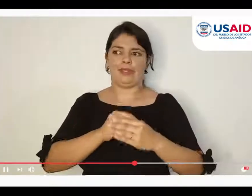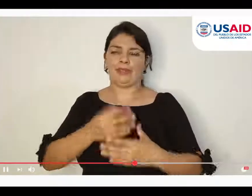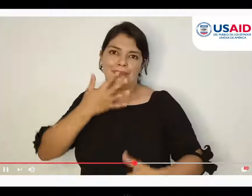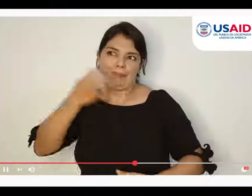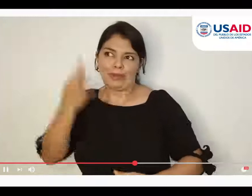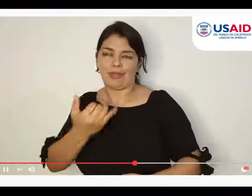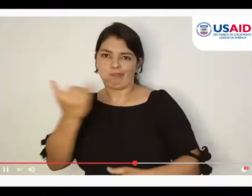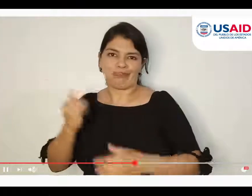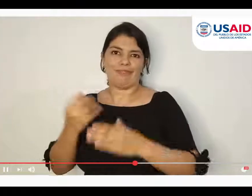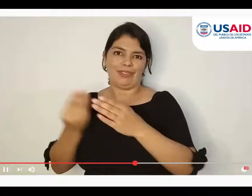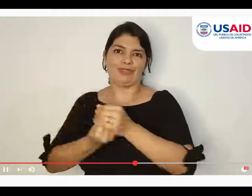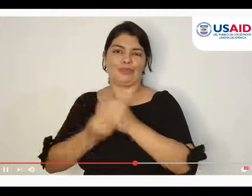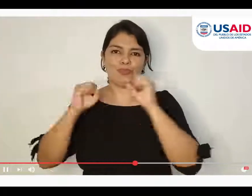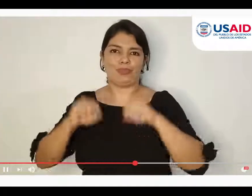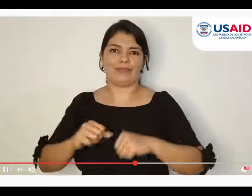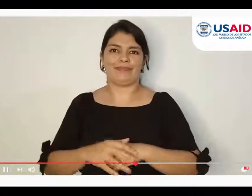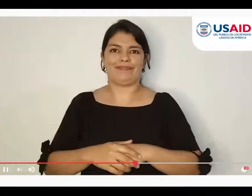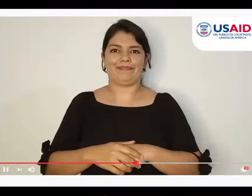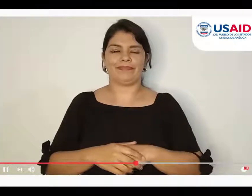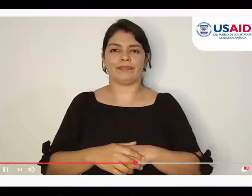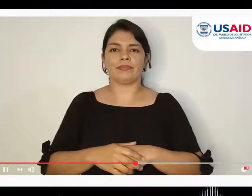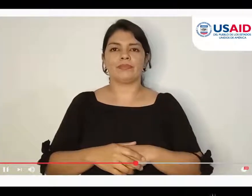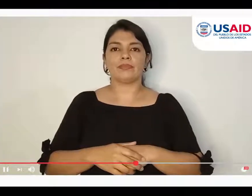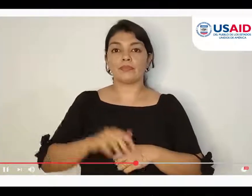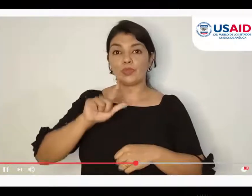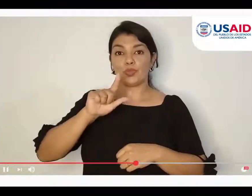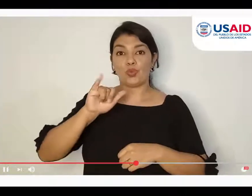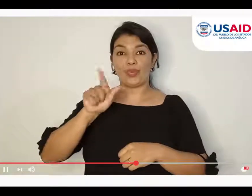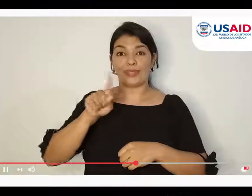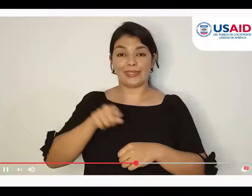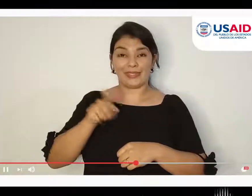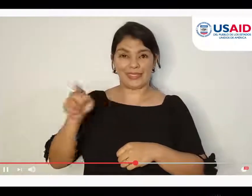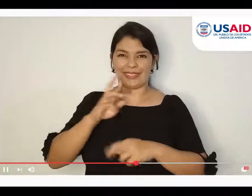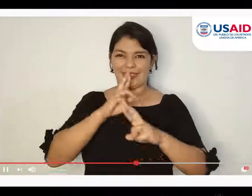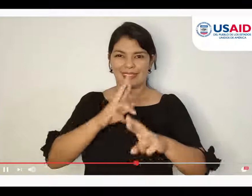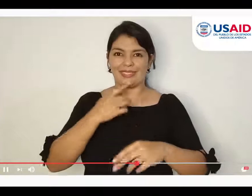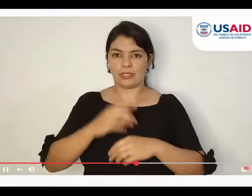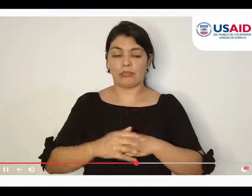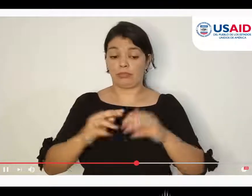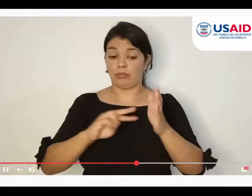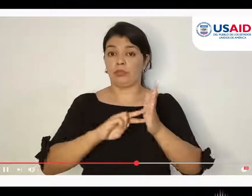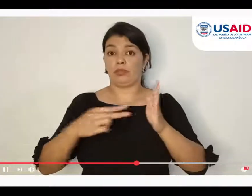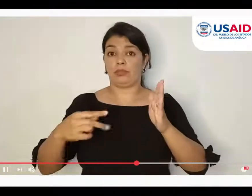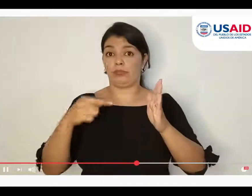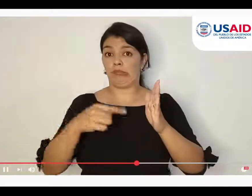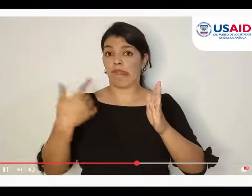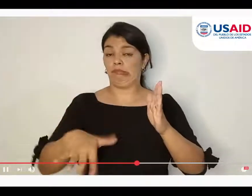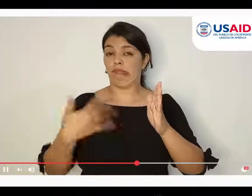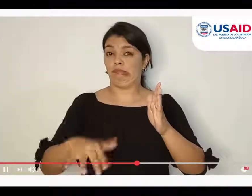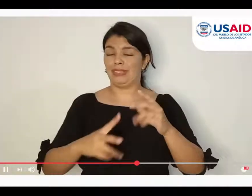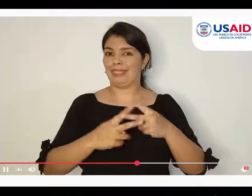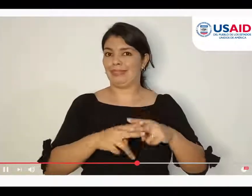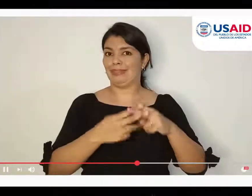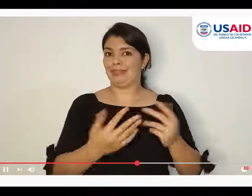hacerla palpable, hacerla real. Luis Quintero asegura que la tecnología es una herramienta muy importante para